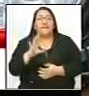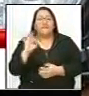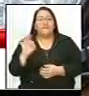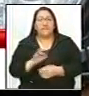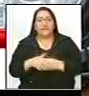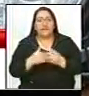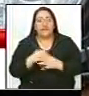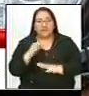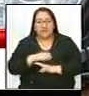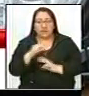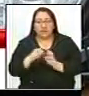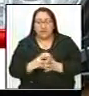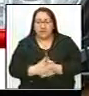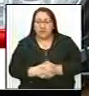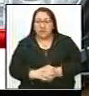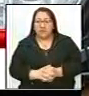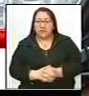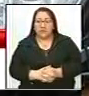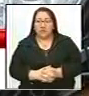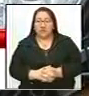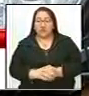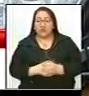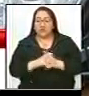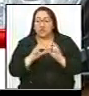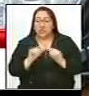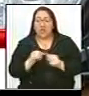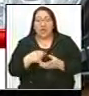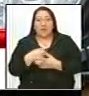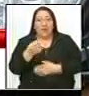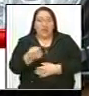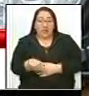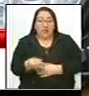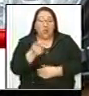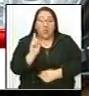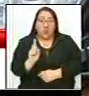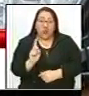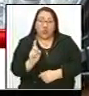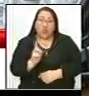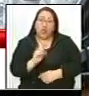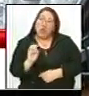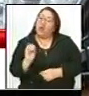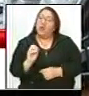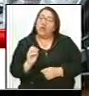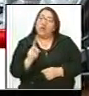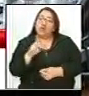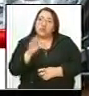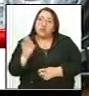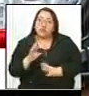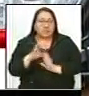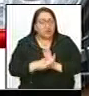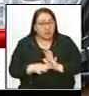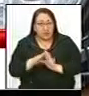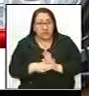50% del proyecto. No, no, que haya desembolsado uno o un porcentaje